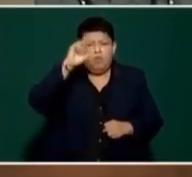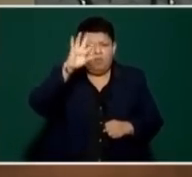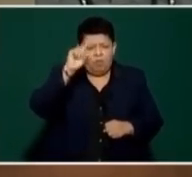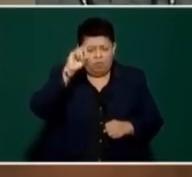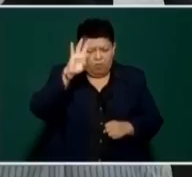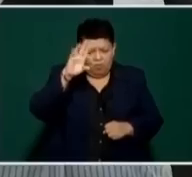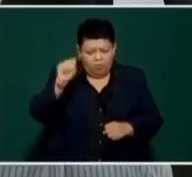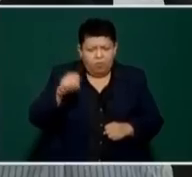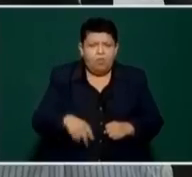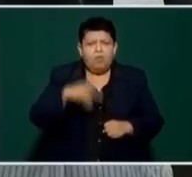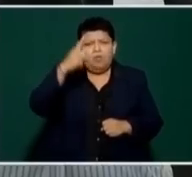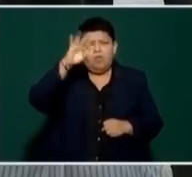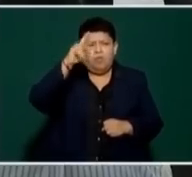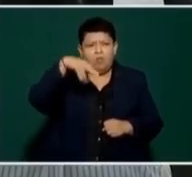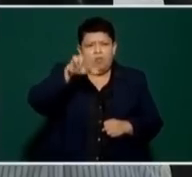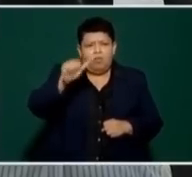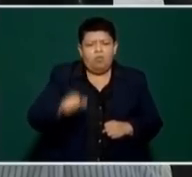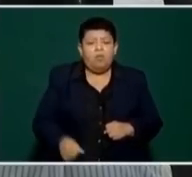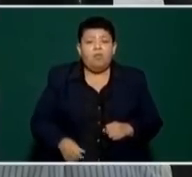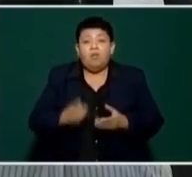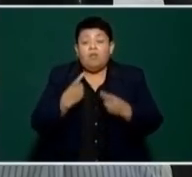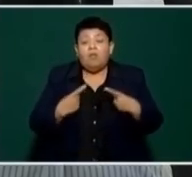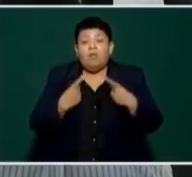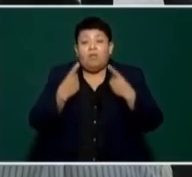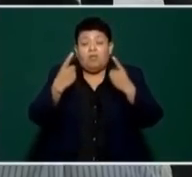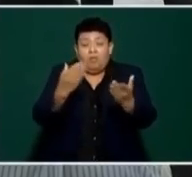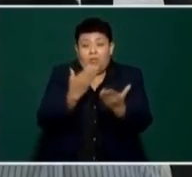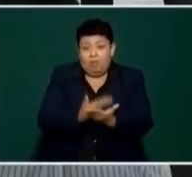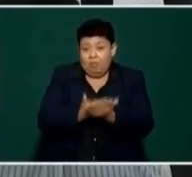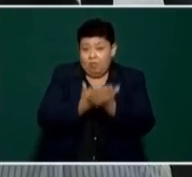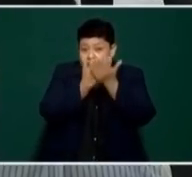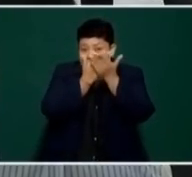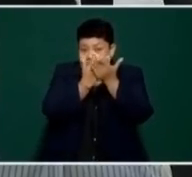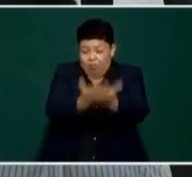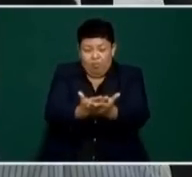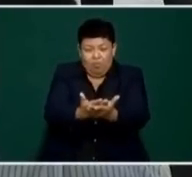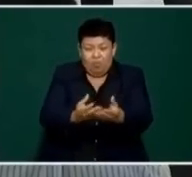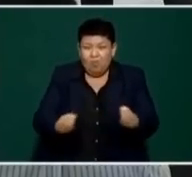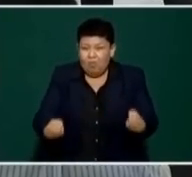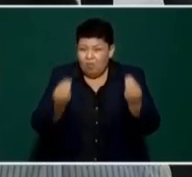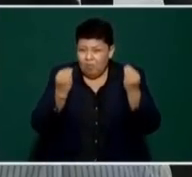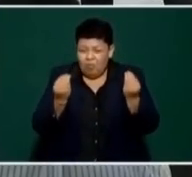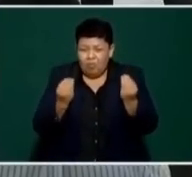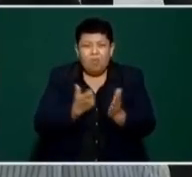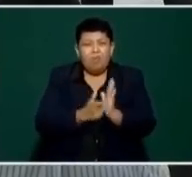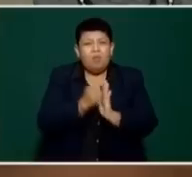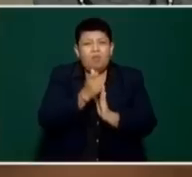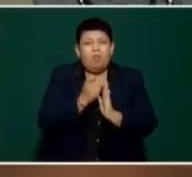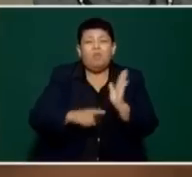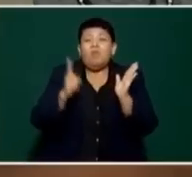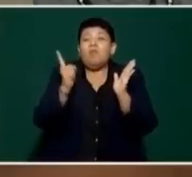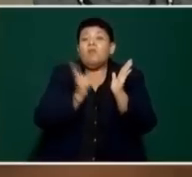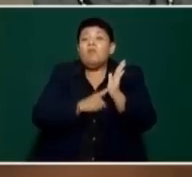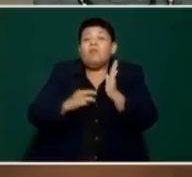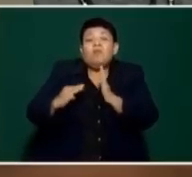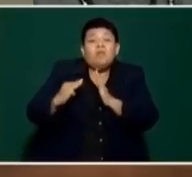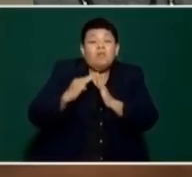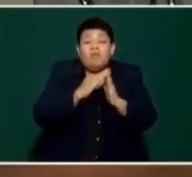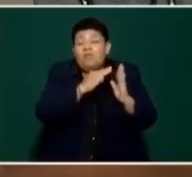le dieron contratos multimillonarios, lo cual le ha dado ganancias exorbitantes de casi 1,000 millones de euros en